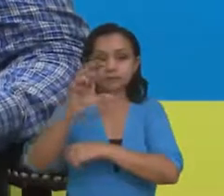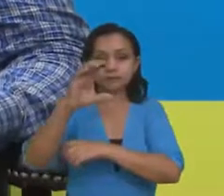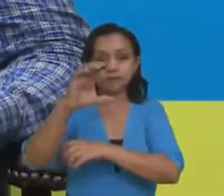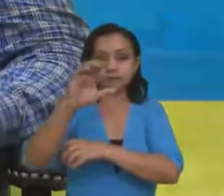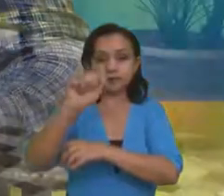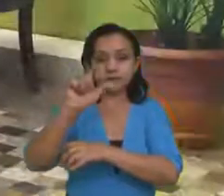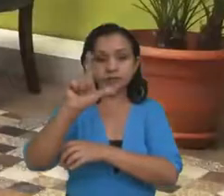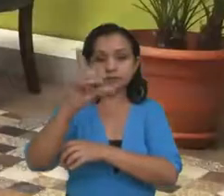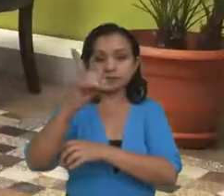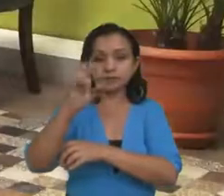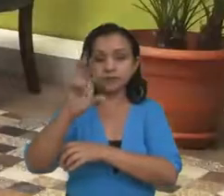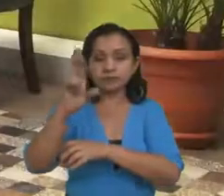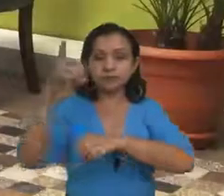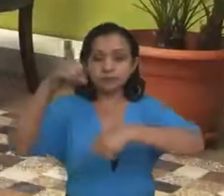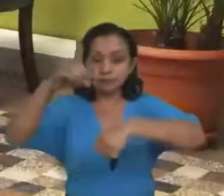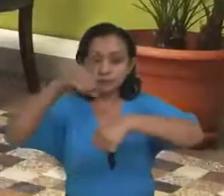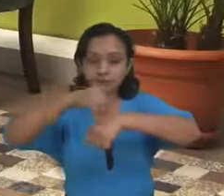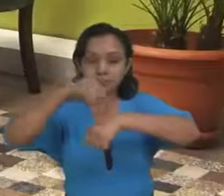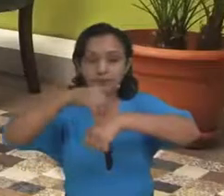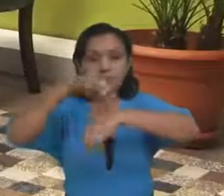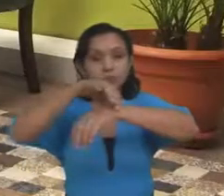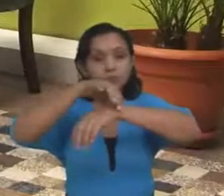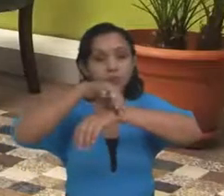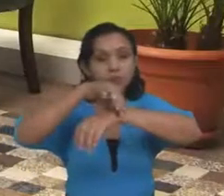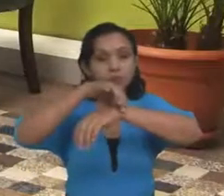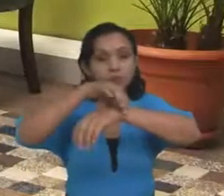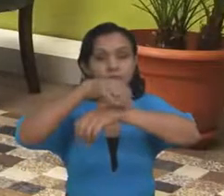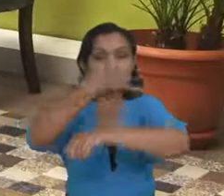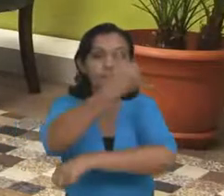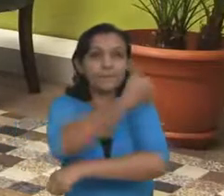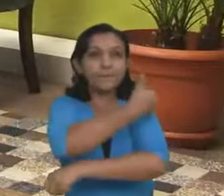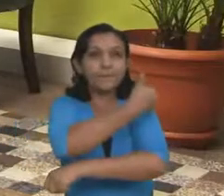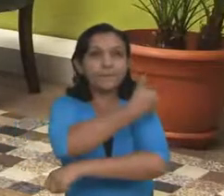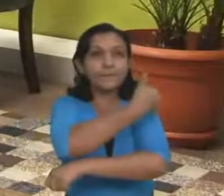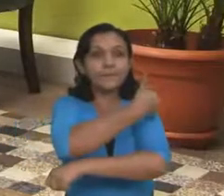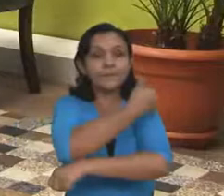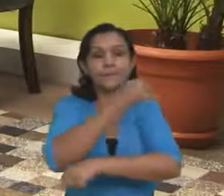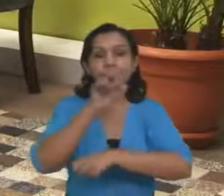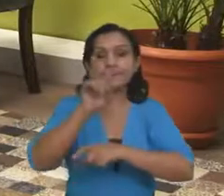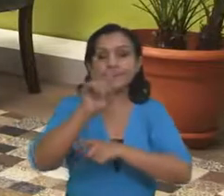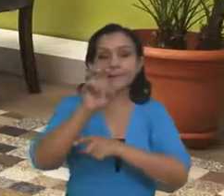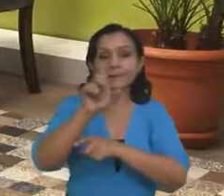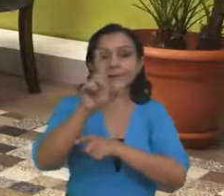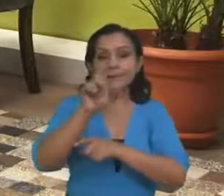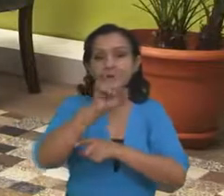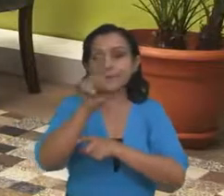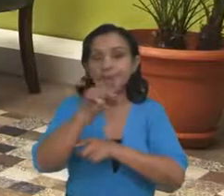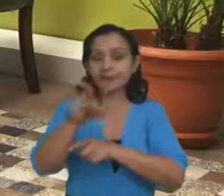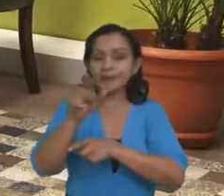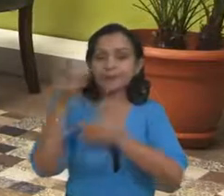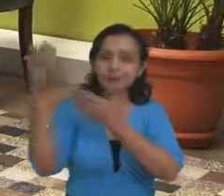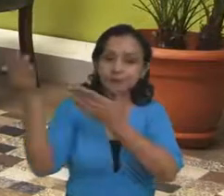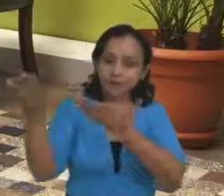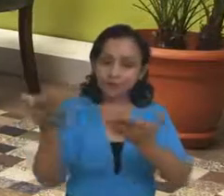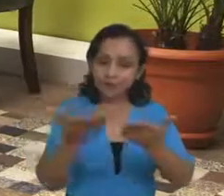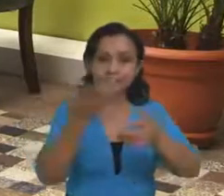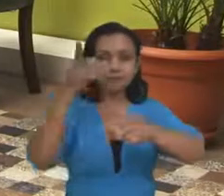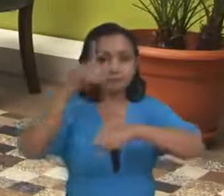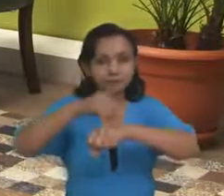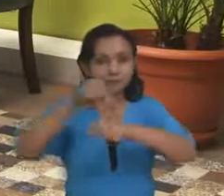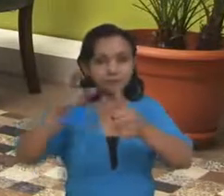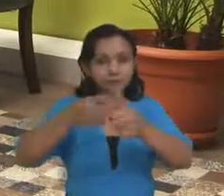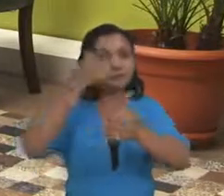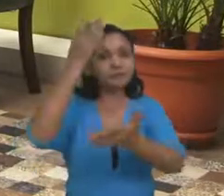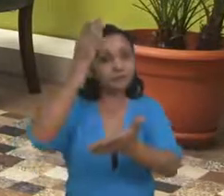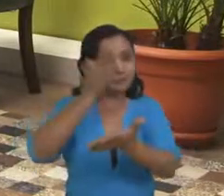es ortopedista del Hospital Dr. Fernando Vélez Pay. Bienvenido, doctor. Muchas gracias. Es primera vez que nos acompaña,